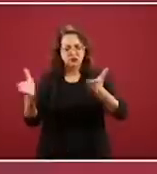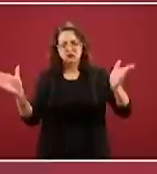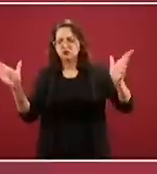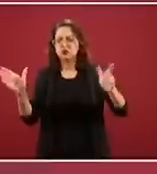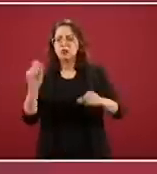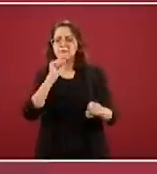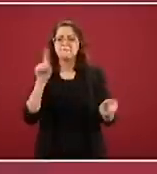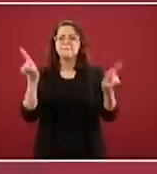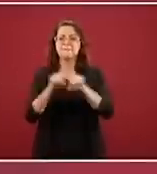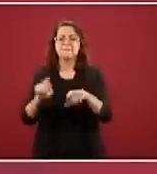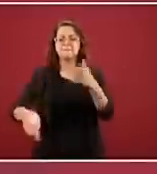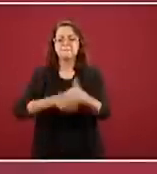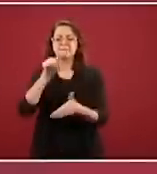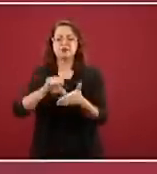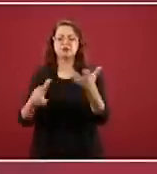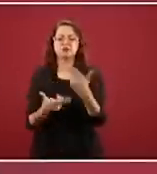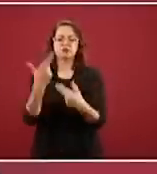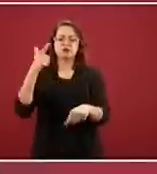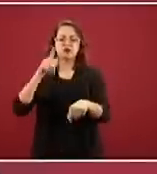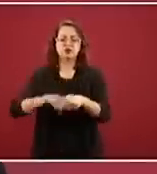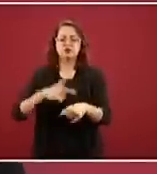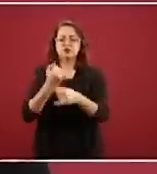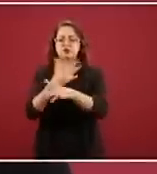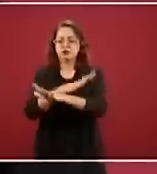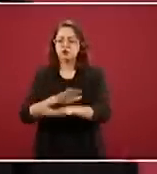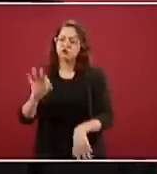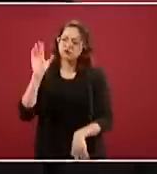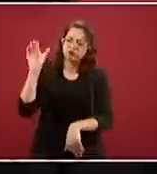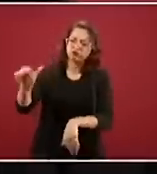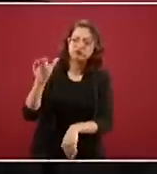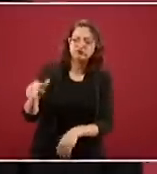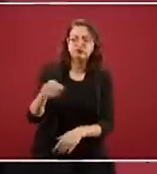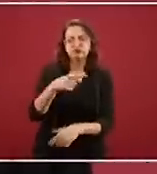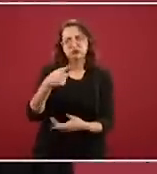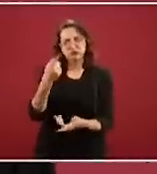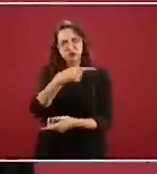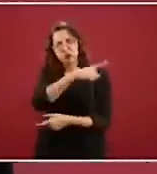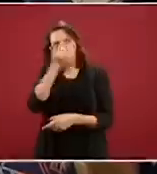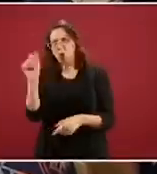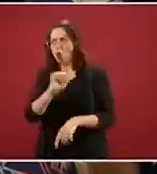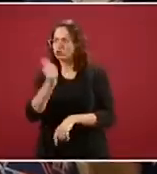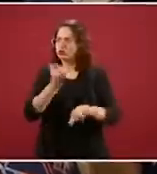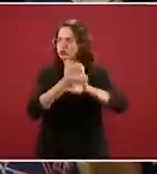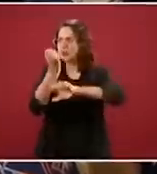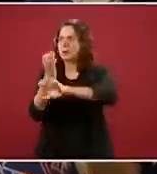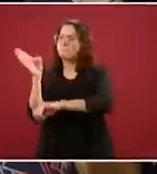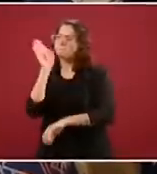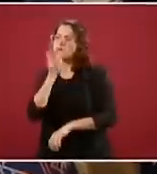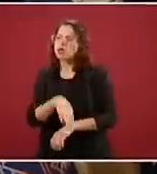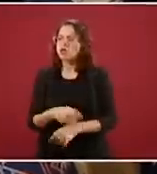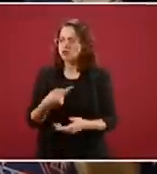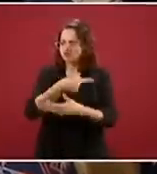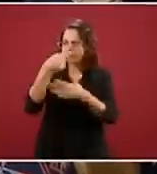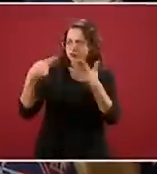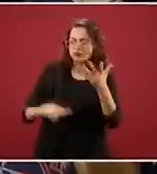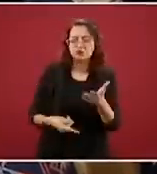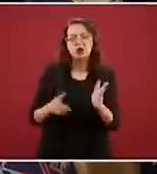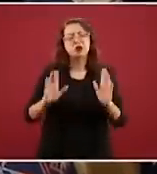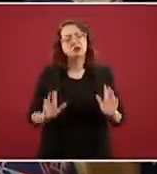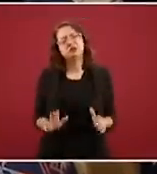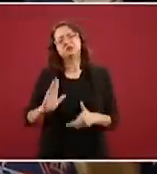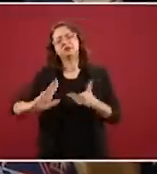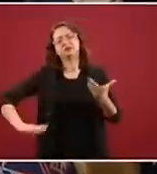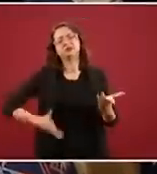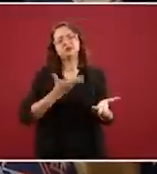también ante el Centro Nacional de Información. Y bienvenida, reitero, cualquier propuesta que